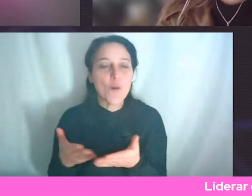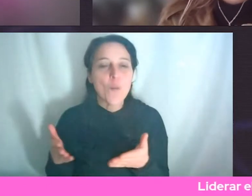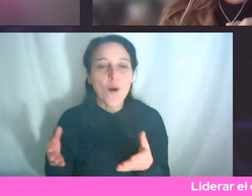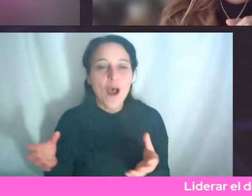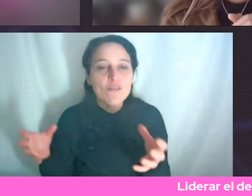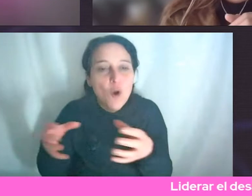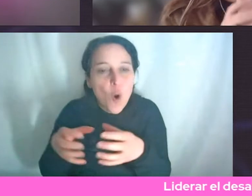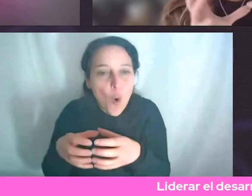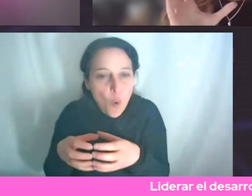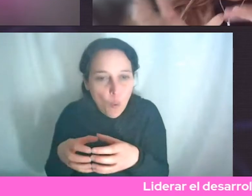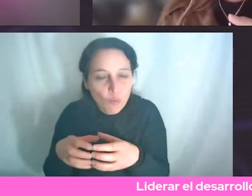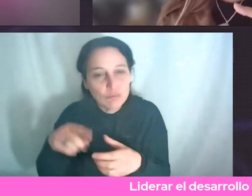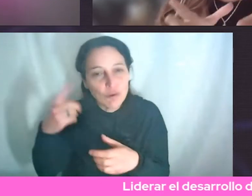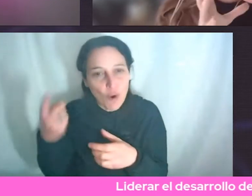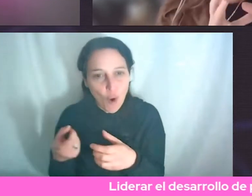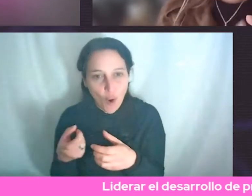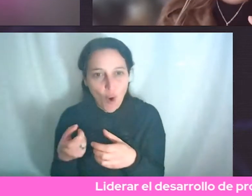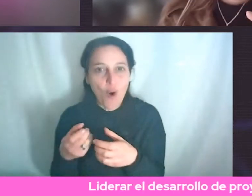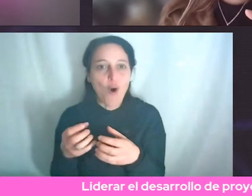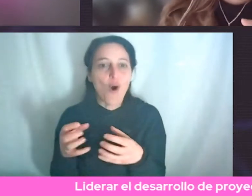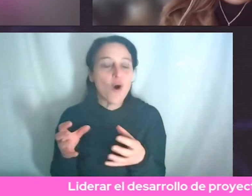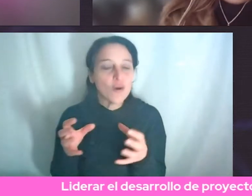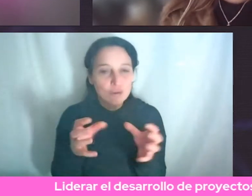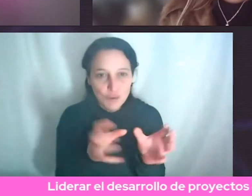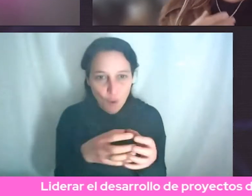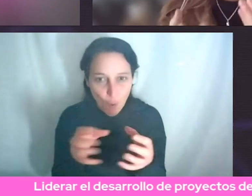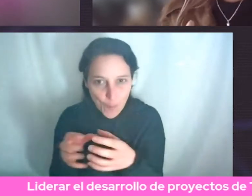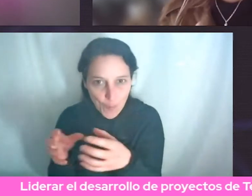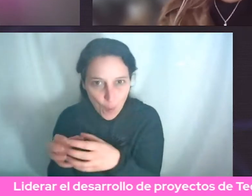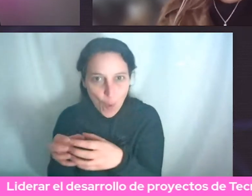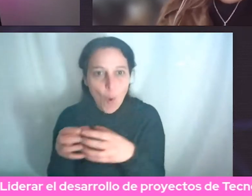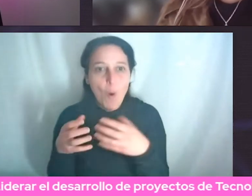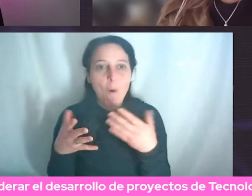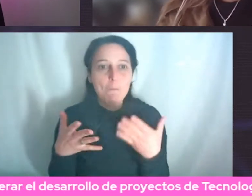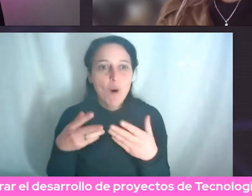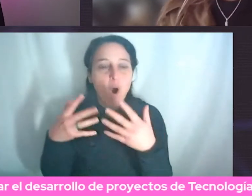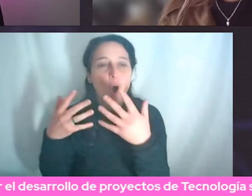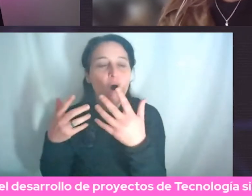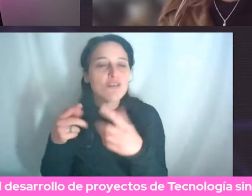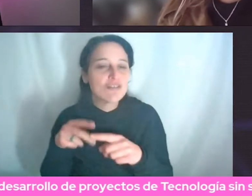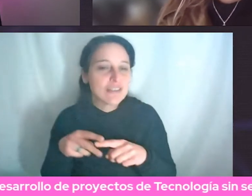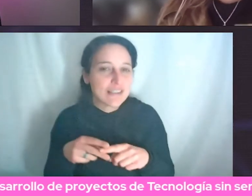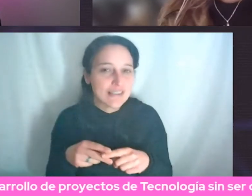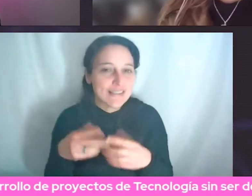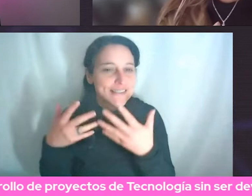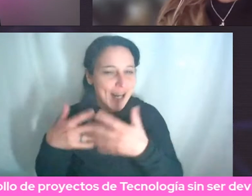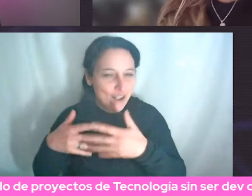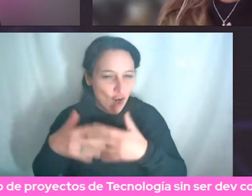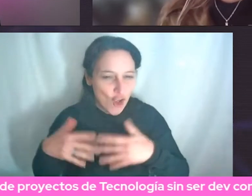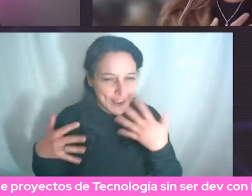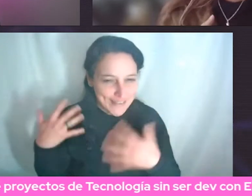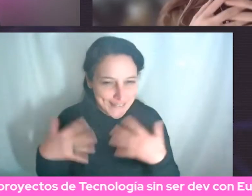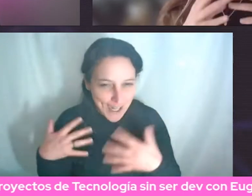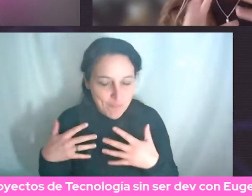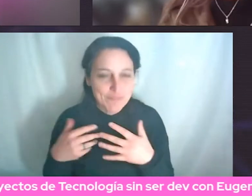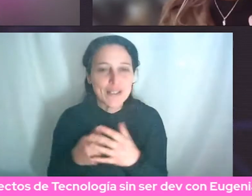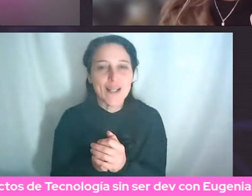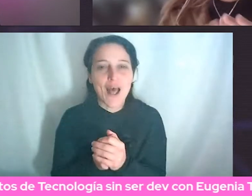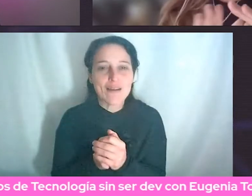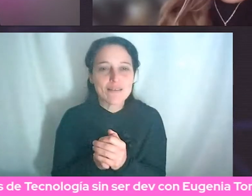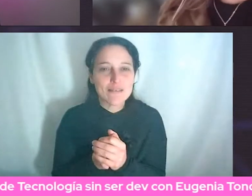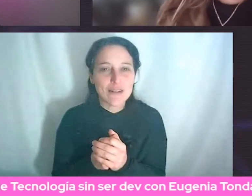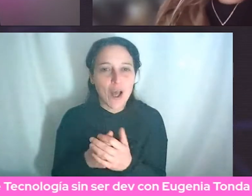en habilidades blandas, en metodologías ágiles. Y esto lo hacemos un poco de acuerdo al eje de nuestra charla. No